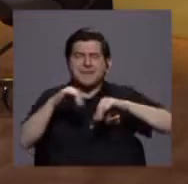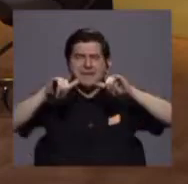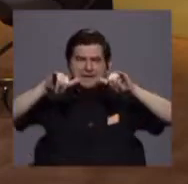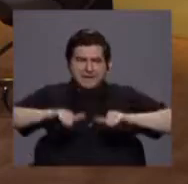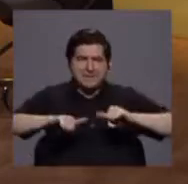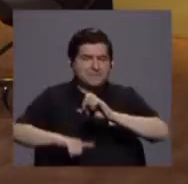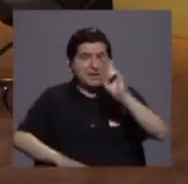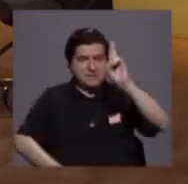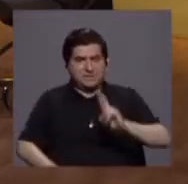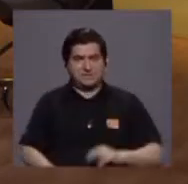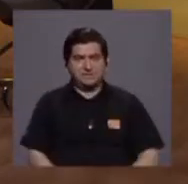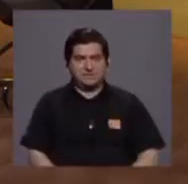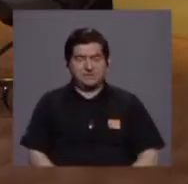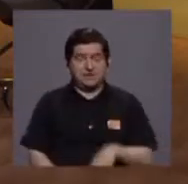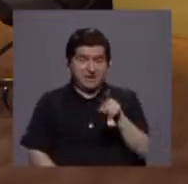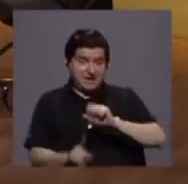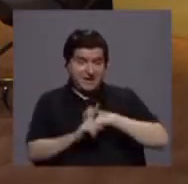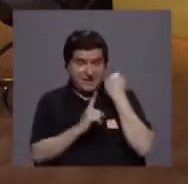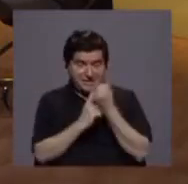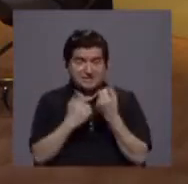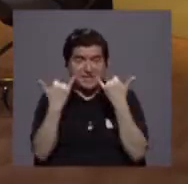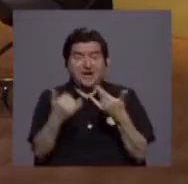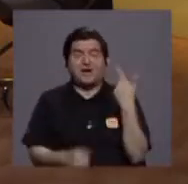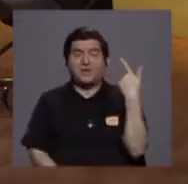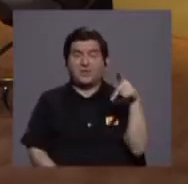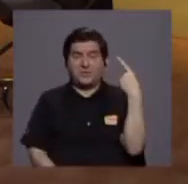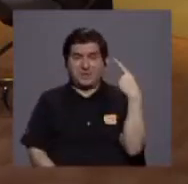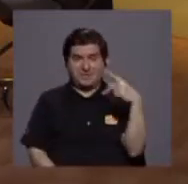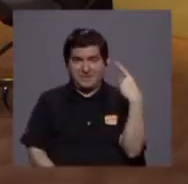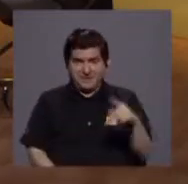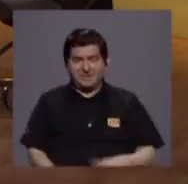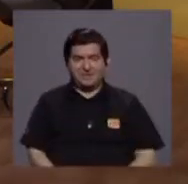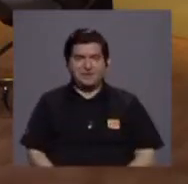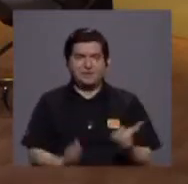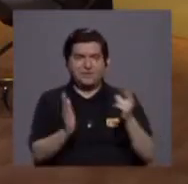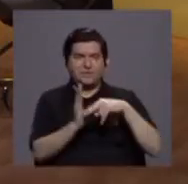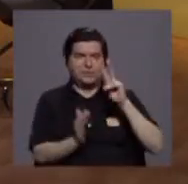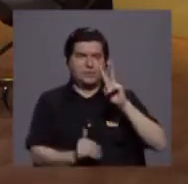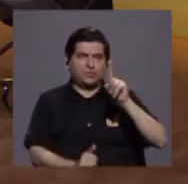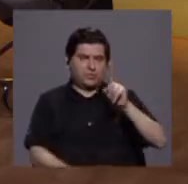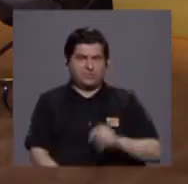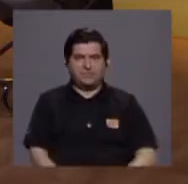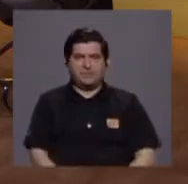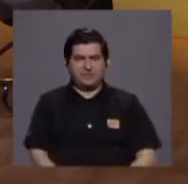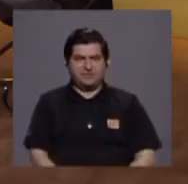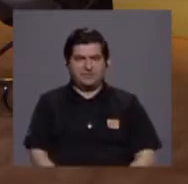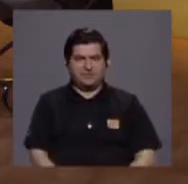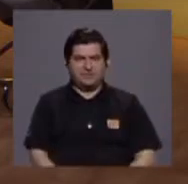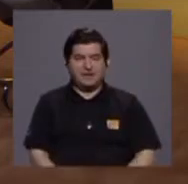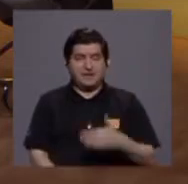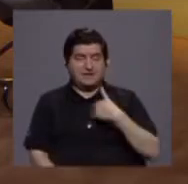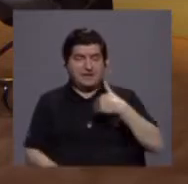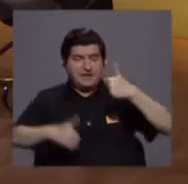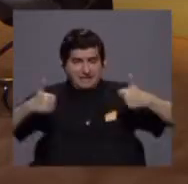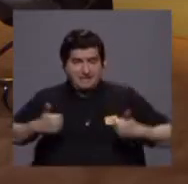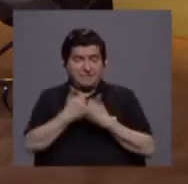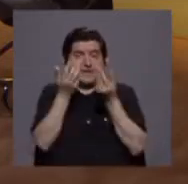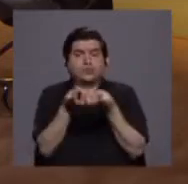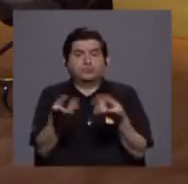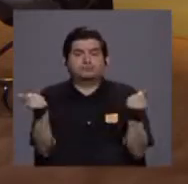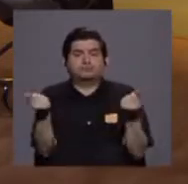en Costa Rica, y estas son condiciones que están siendo amenazadas y que en este 2021 vamos a ver, tenemos el reto de